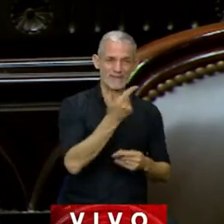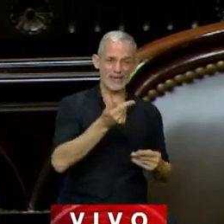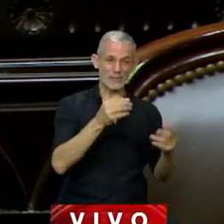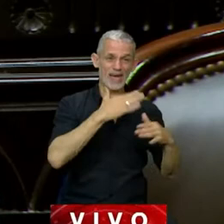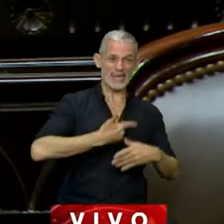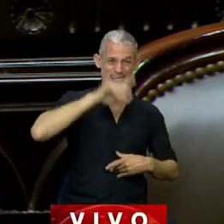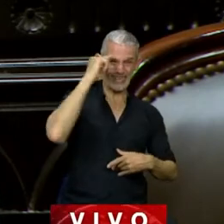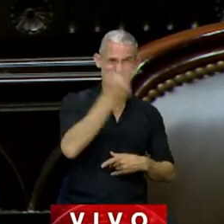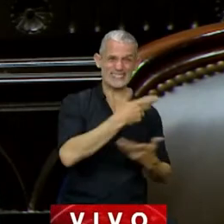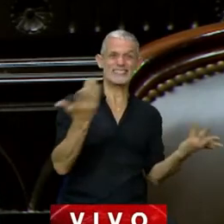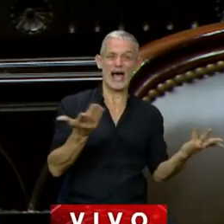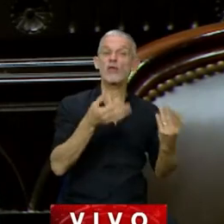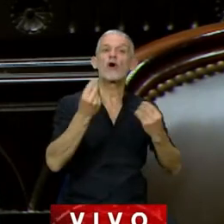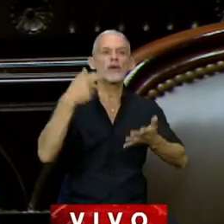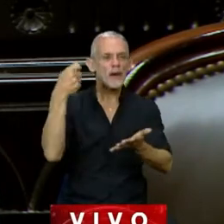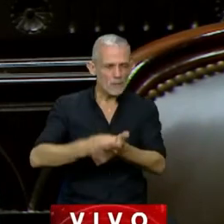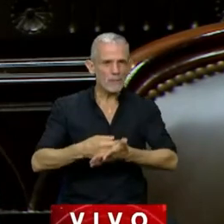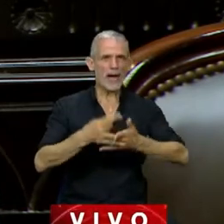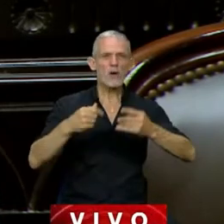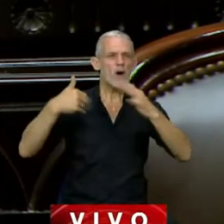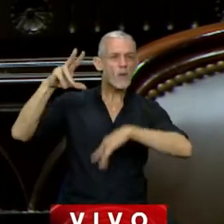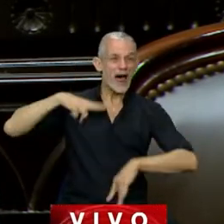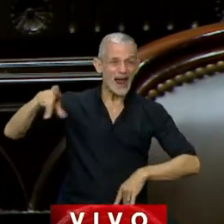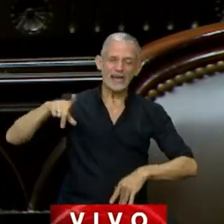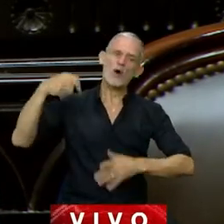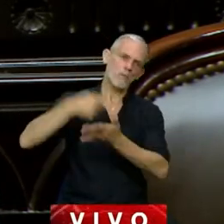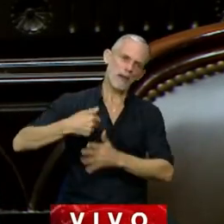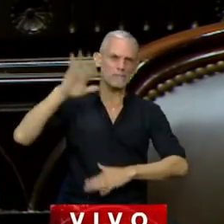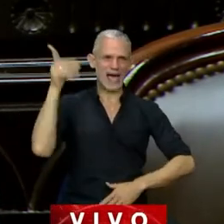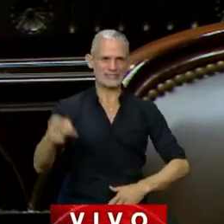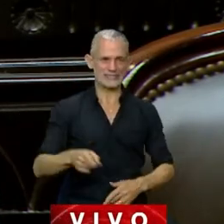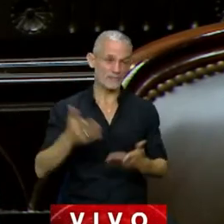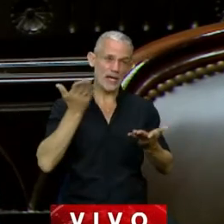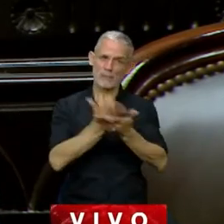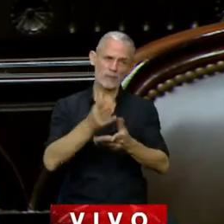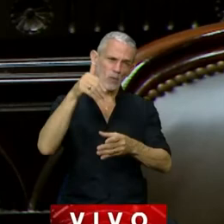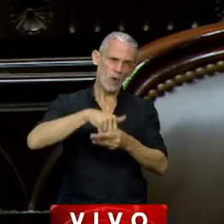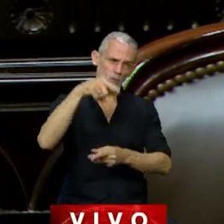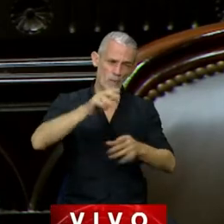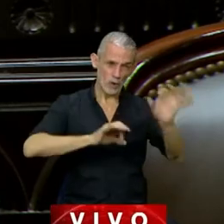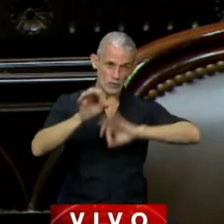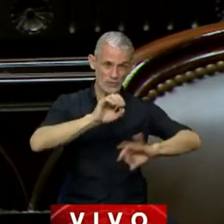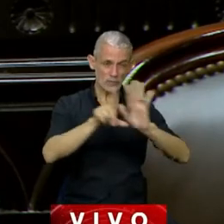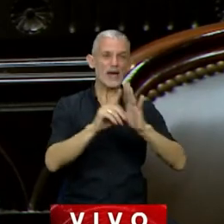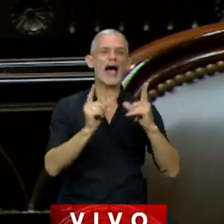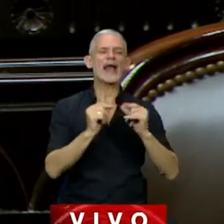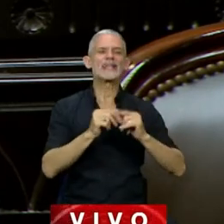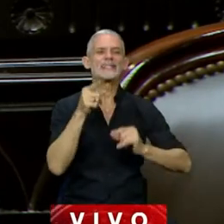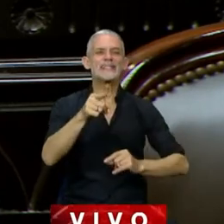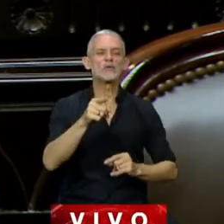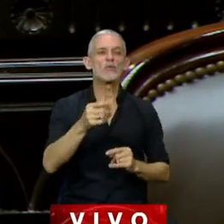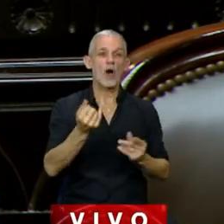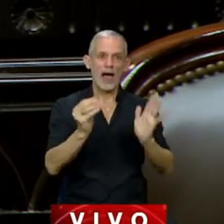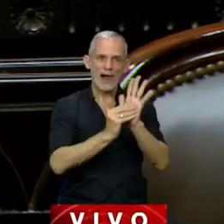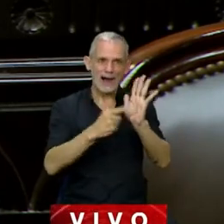Estado, tenemos que hacer que paguen los que más tienen. Así que les pido que acompañen el artículo